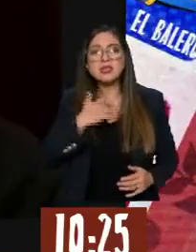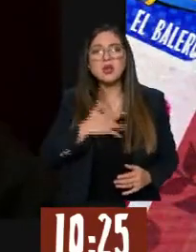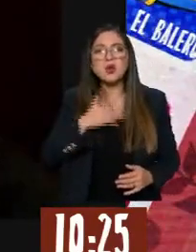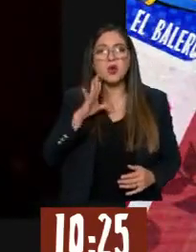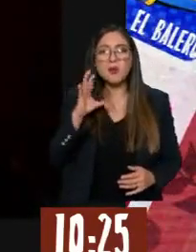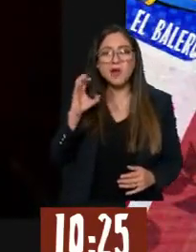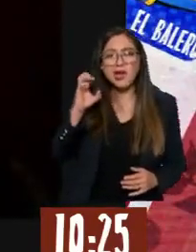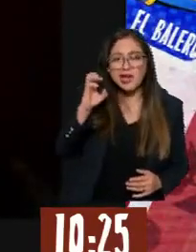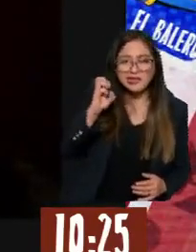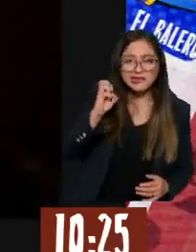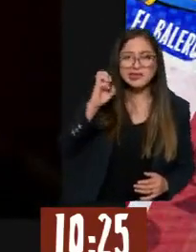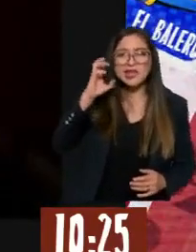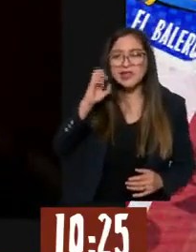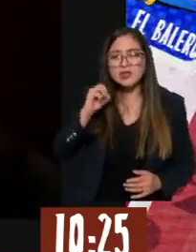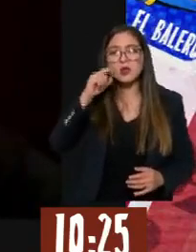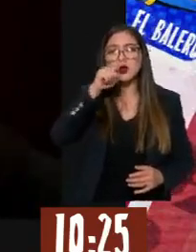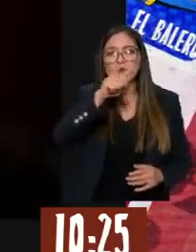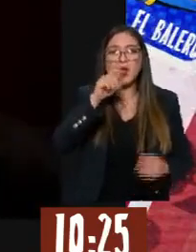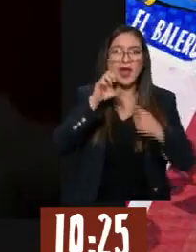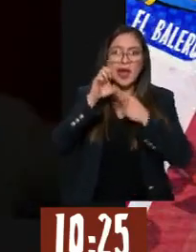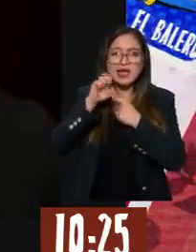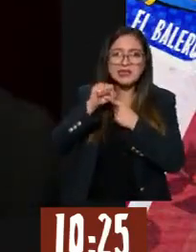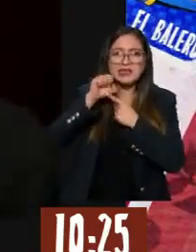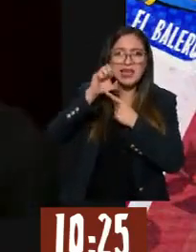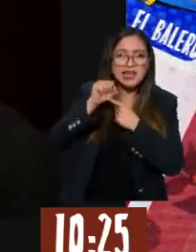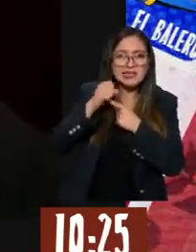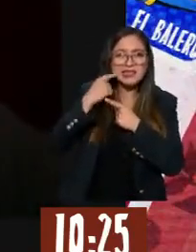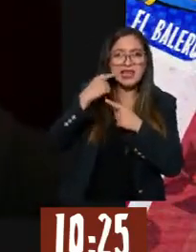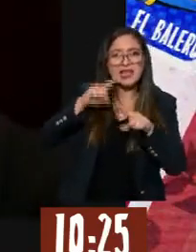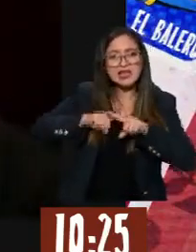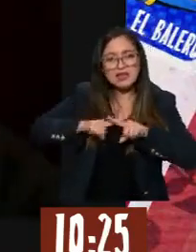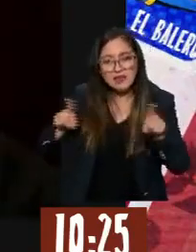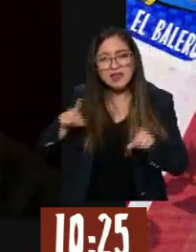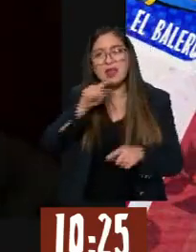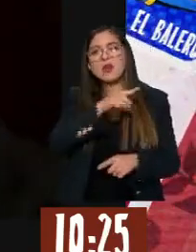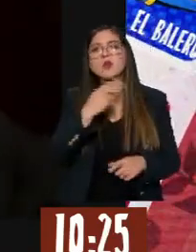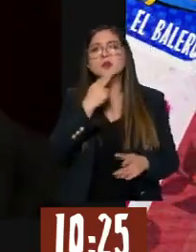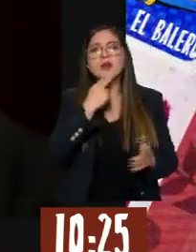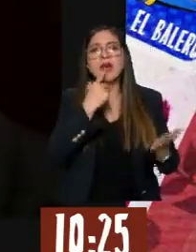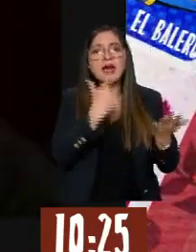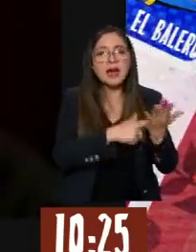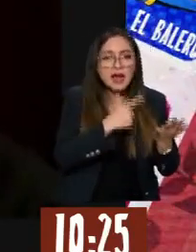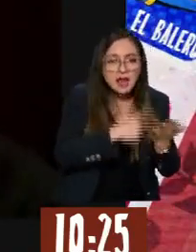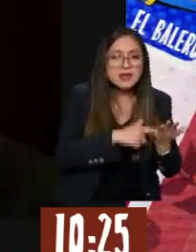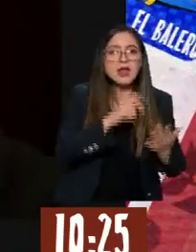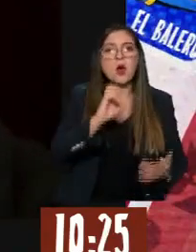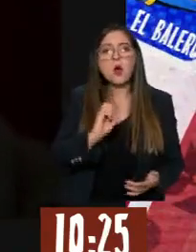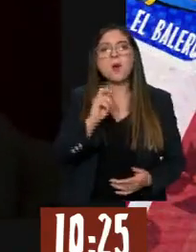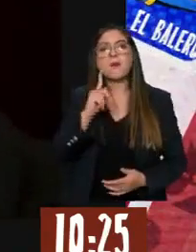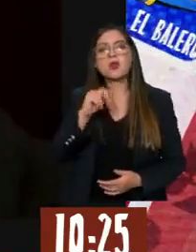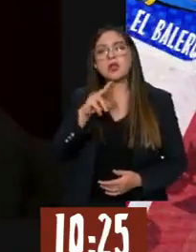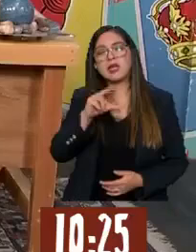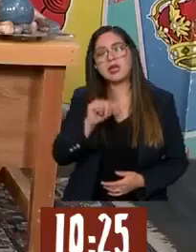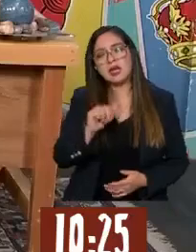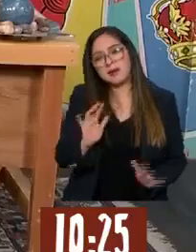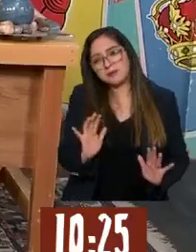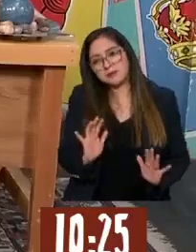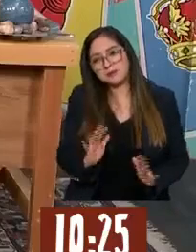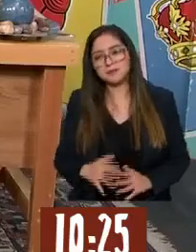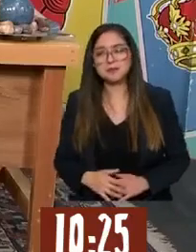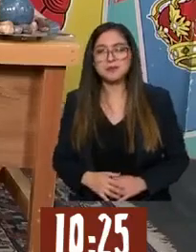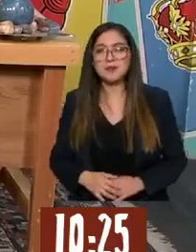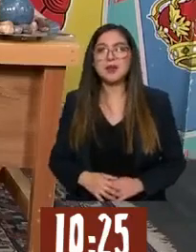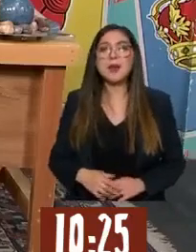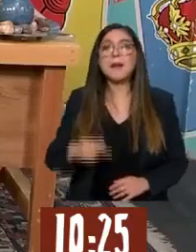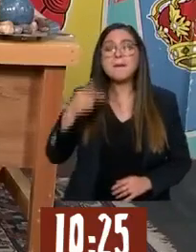hasta como que rechina cuando lo masticas. Pero es precisamente por el contenido de grasa y proteína. Ay, Dios santo. Pero se compone